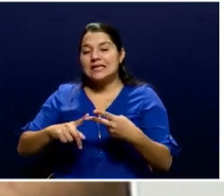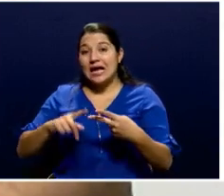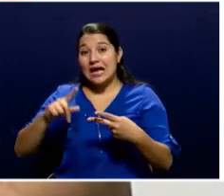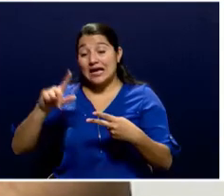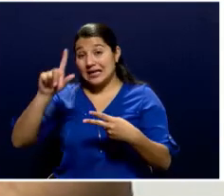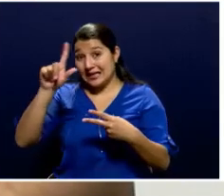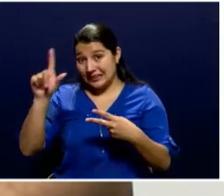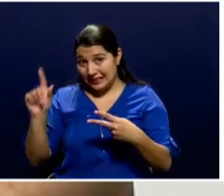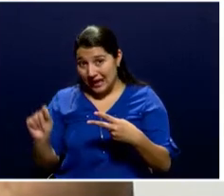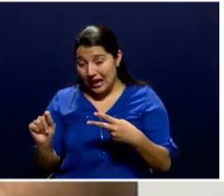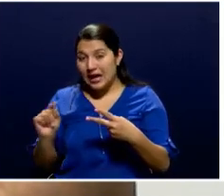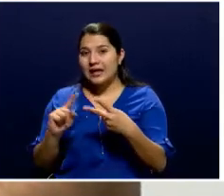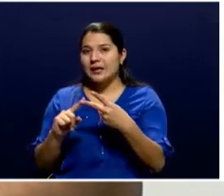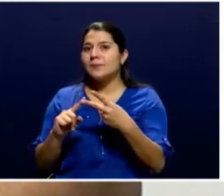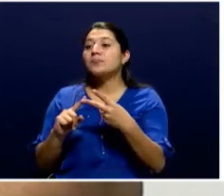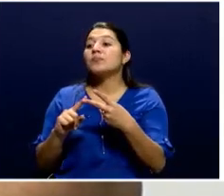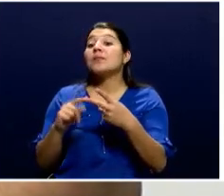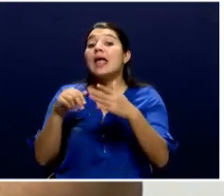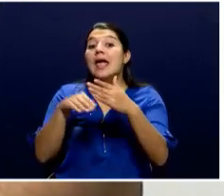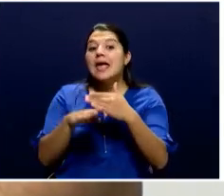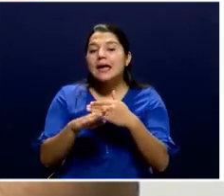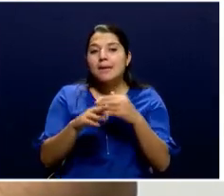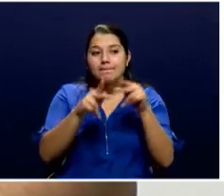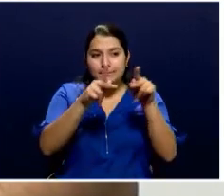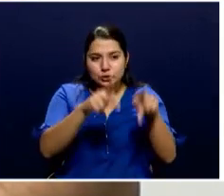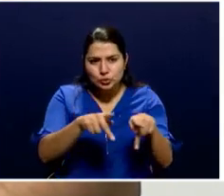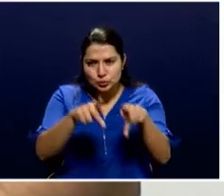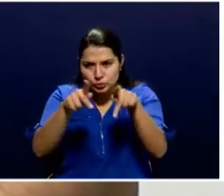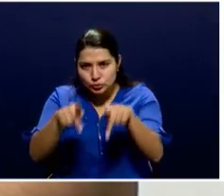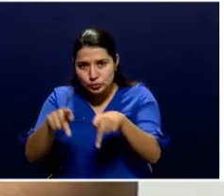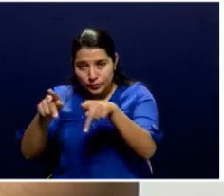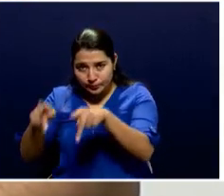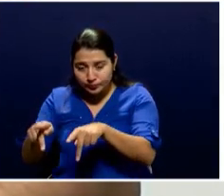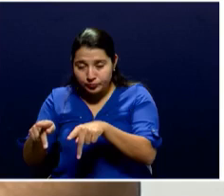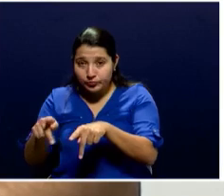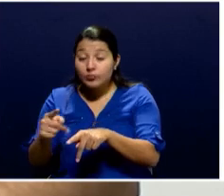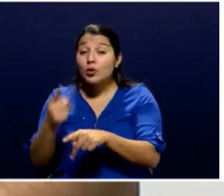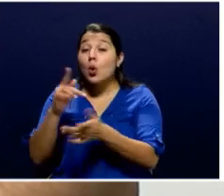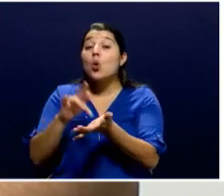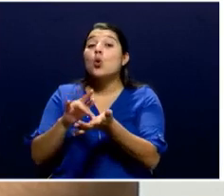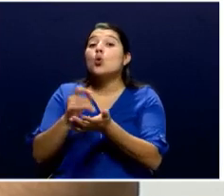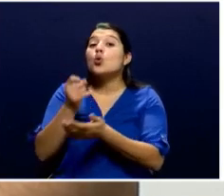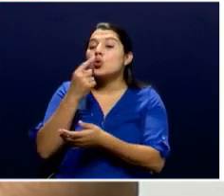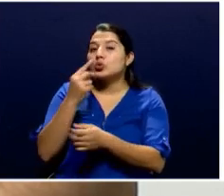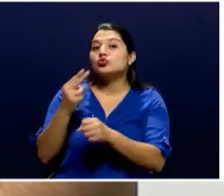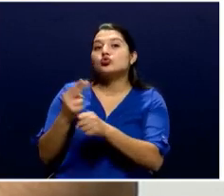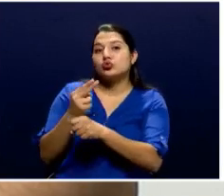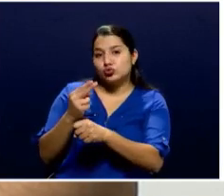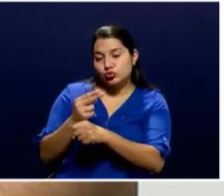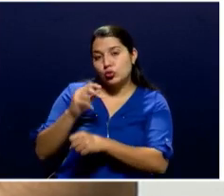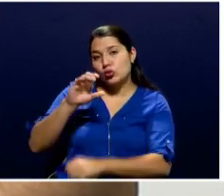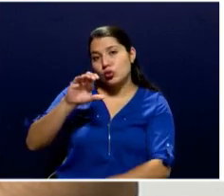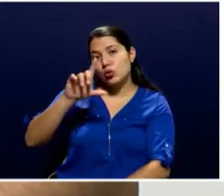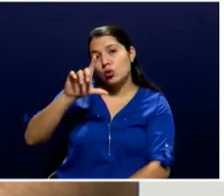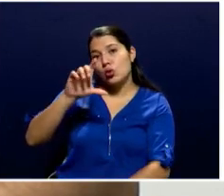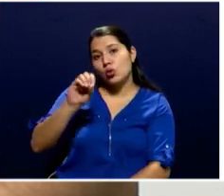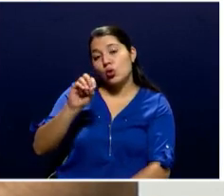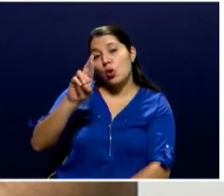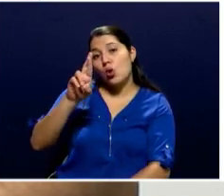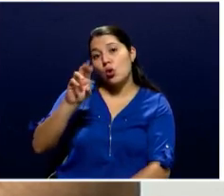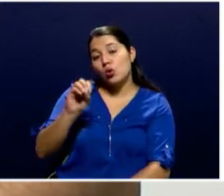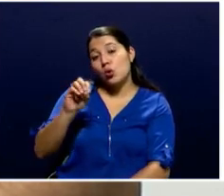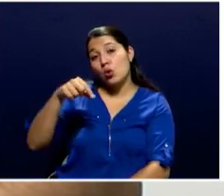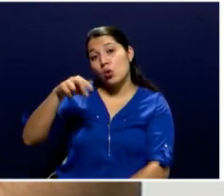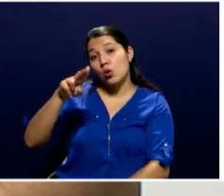un criterio paciente por paciente. Una de estas drogas que se utilizó es la cloroquina o la